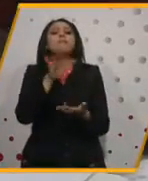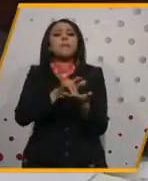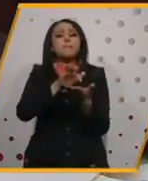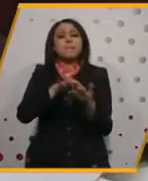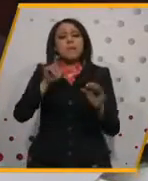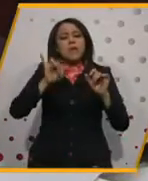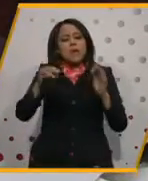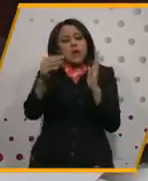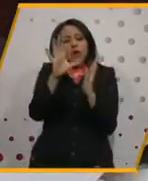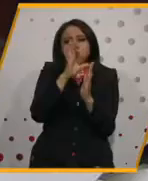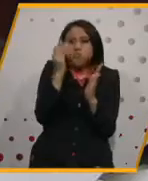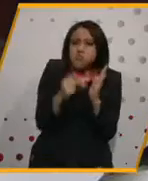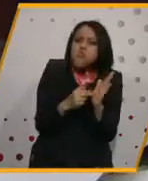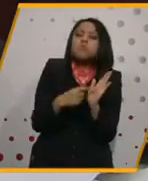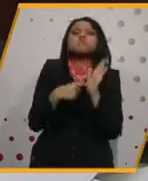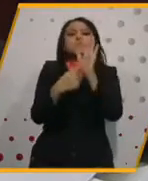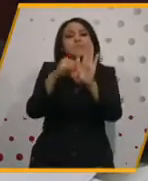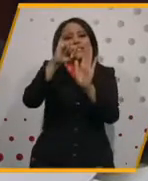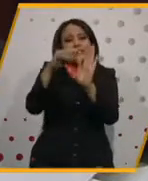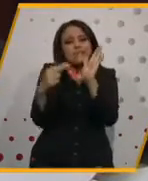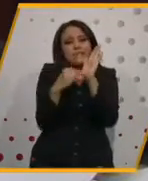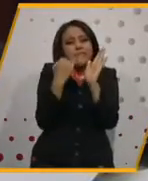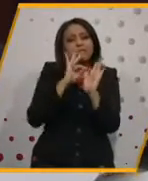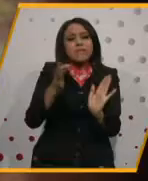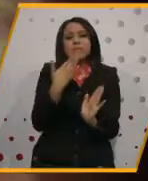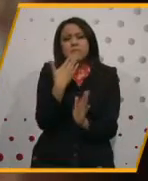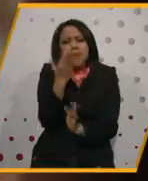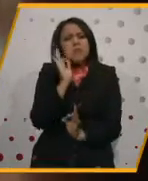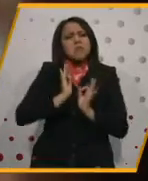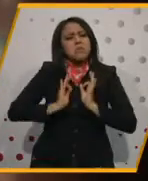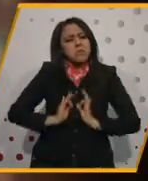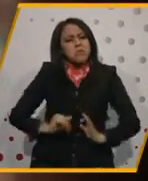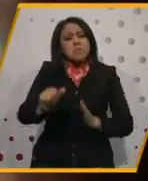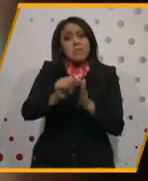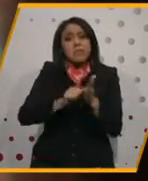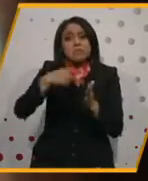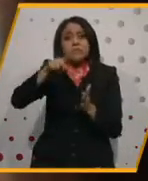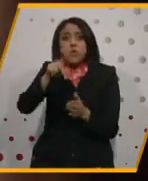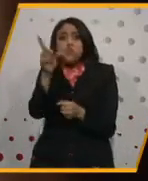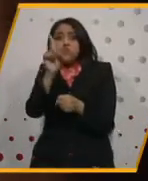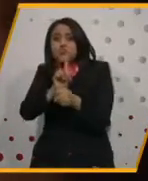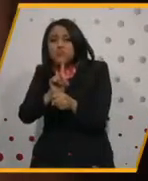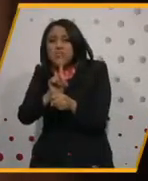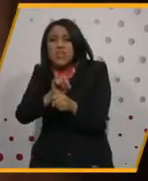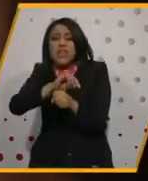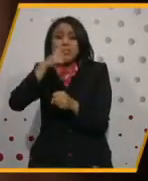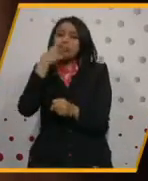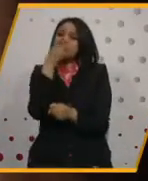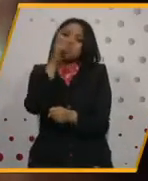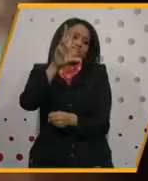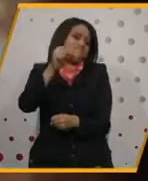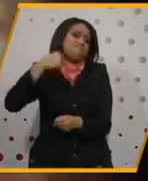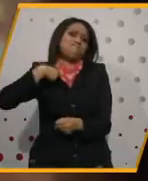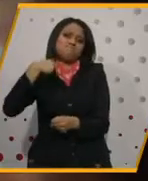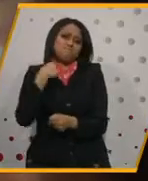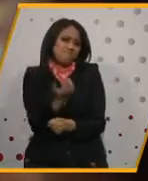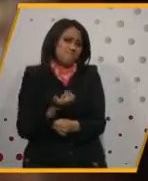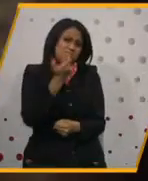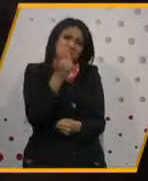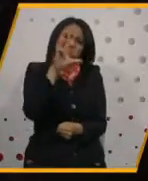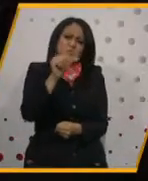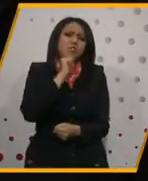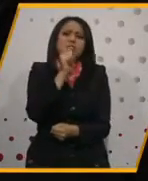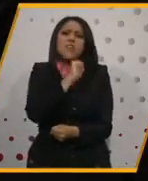por algunos meses todo transcurrió con tranquilidad, hasta que un día Yarse Vargas se negó a pagar el alquiler y los